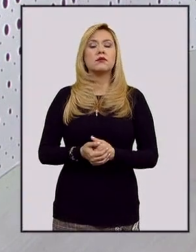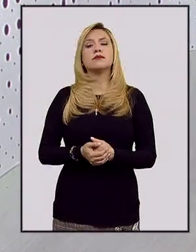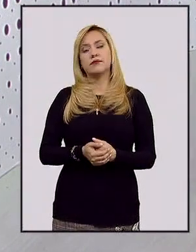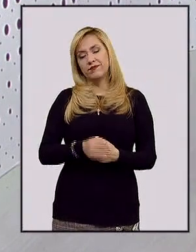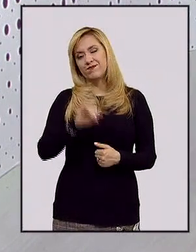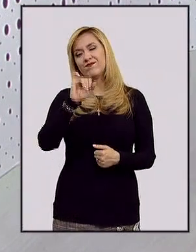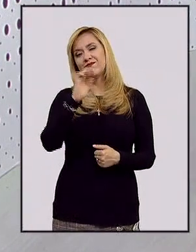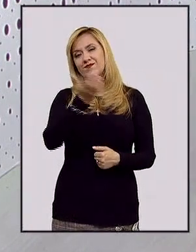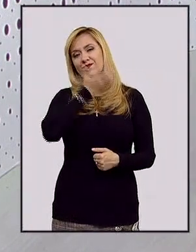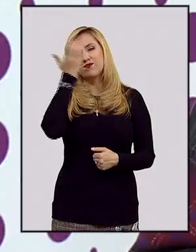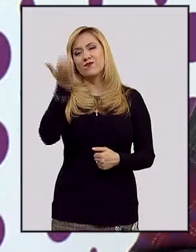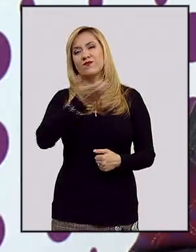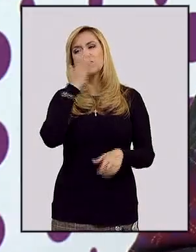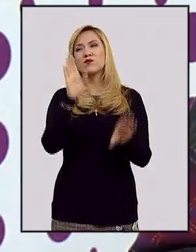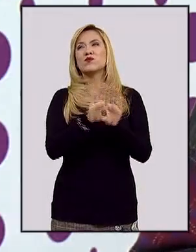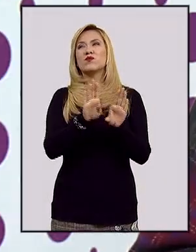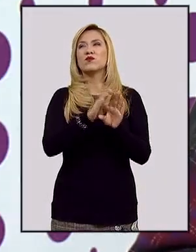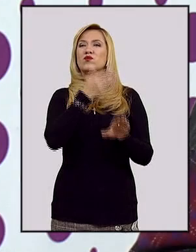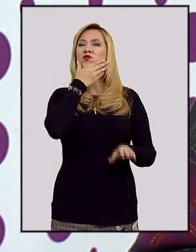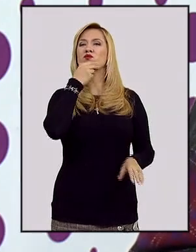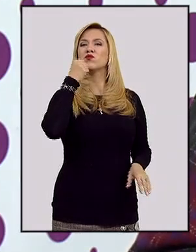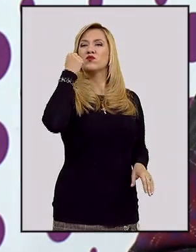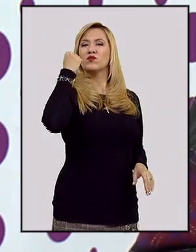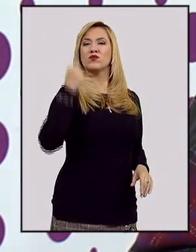modelo paternalista que... Exacto.